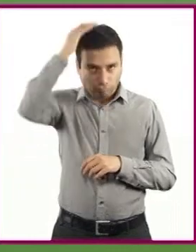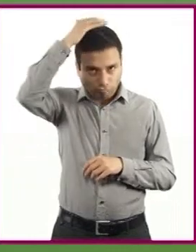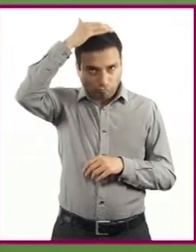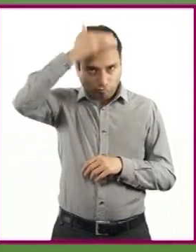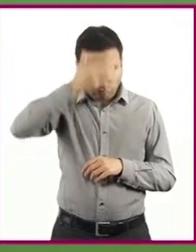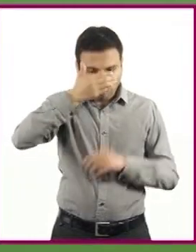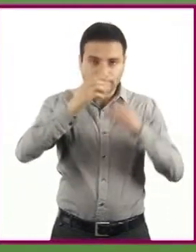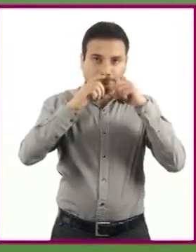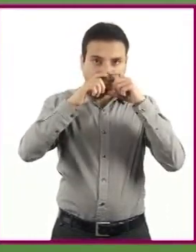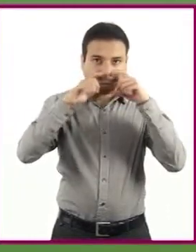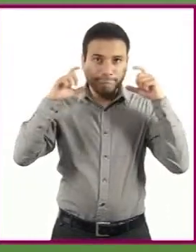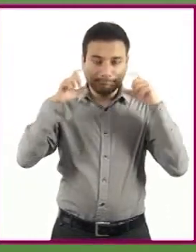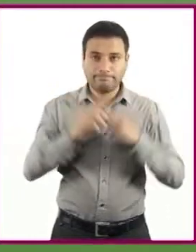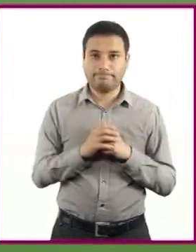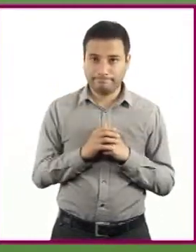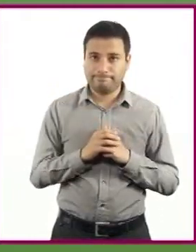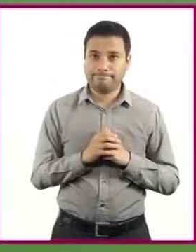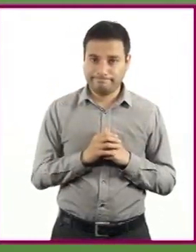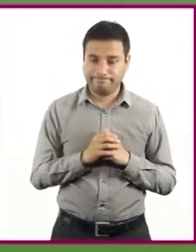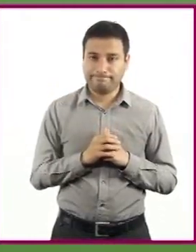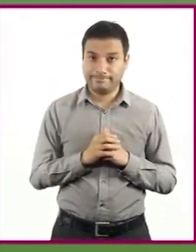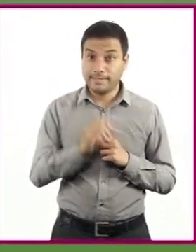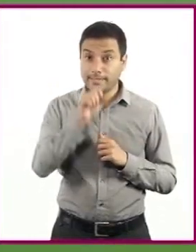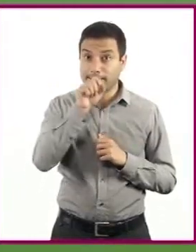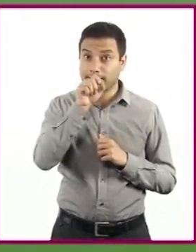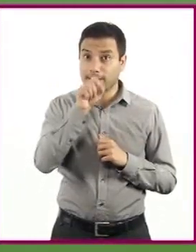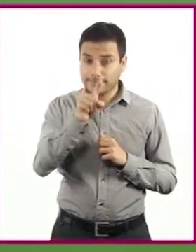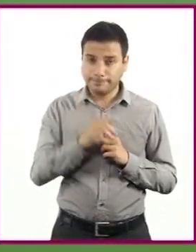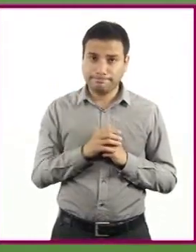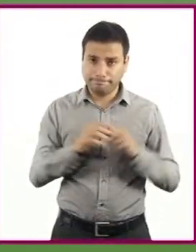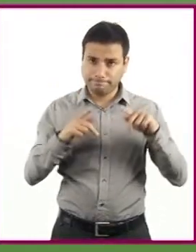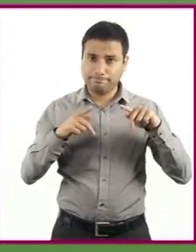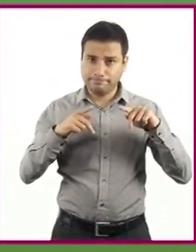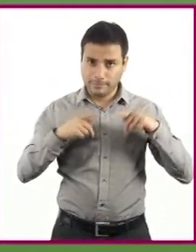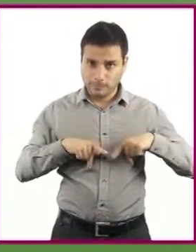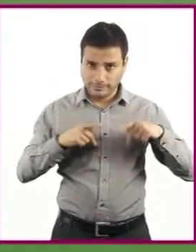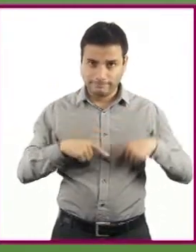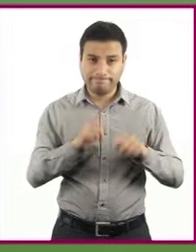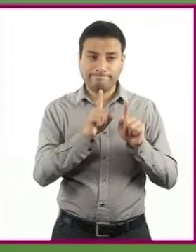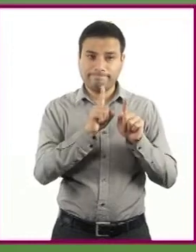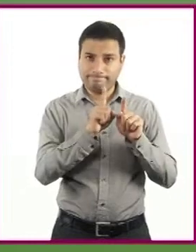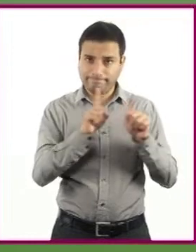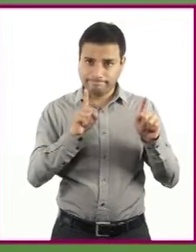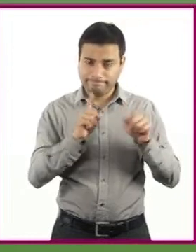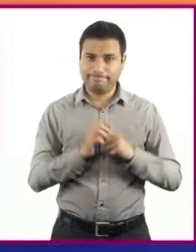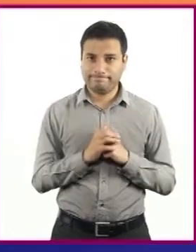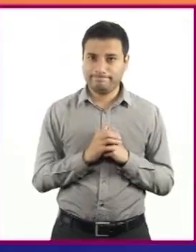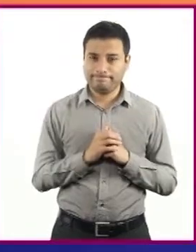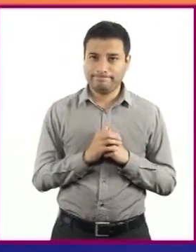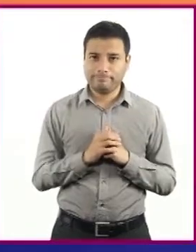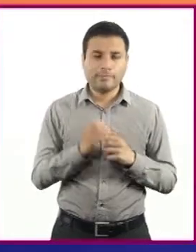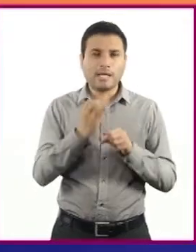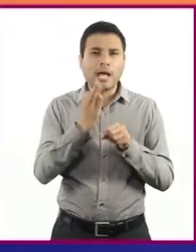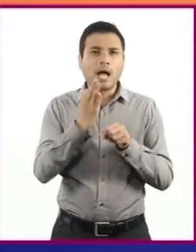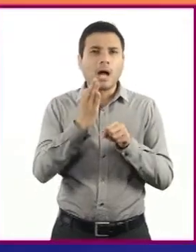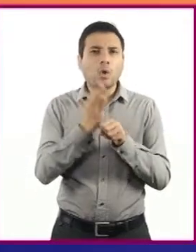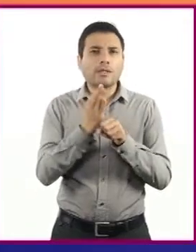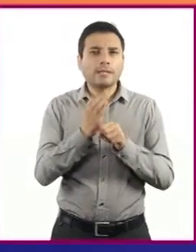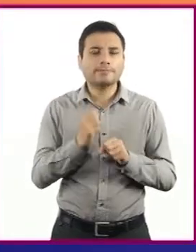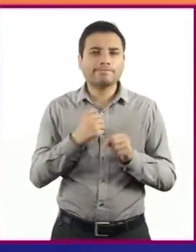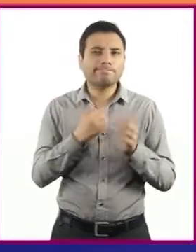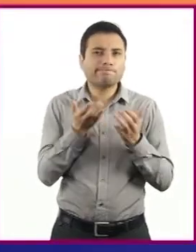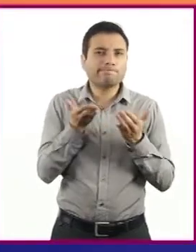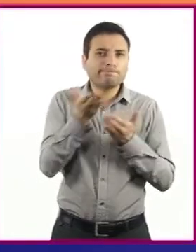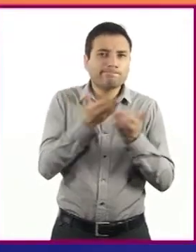boca y nariz y careta, además de mantener una sana distancia. En esta ocasión, queremos compartir